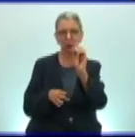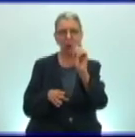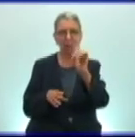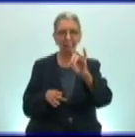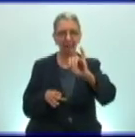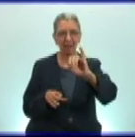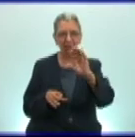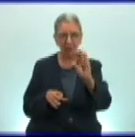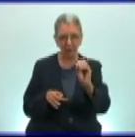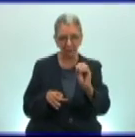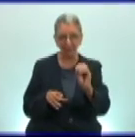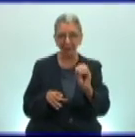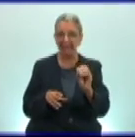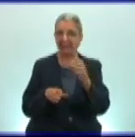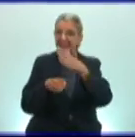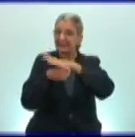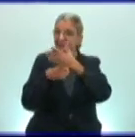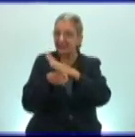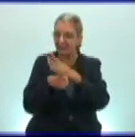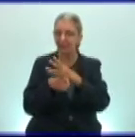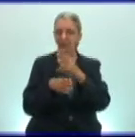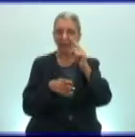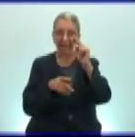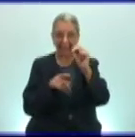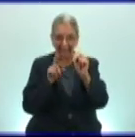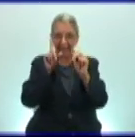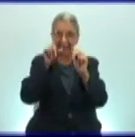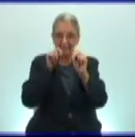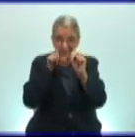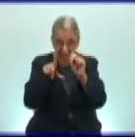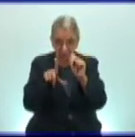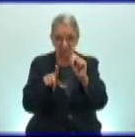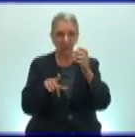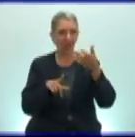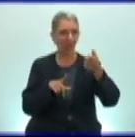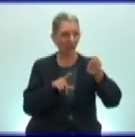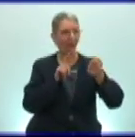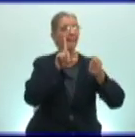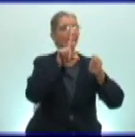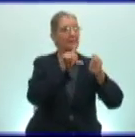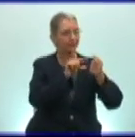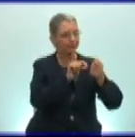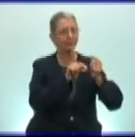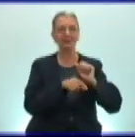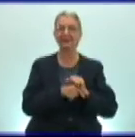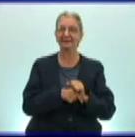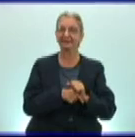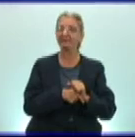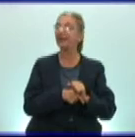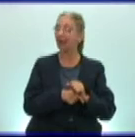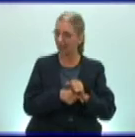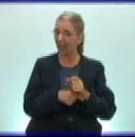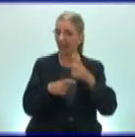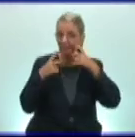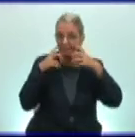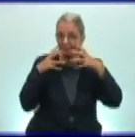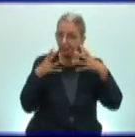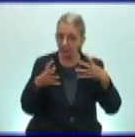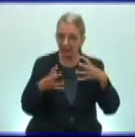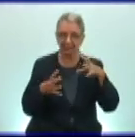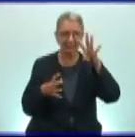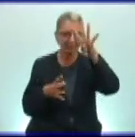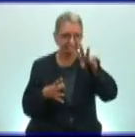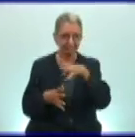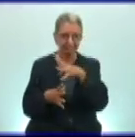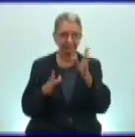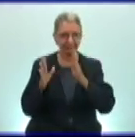elemento químico sodio y su símbolo. Fíjense que para responder esto es importante que trabajen con la tabla